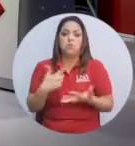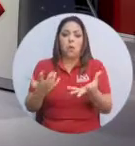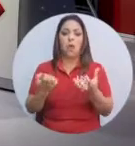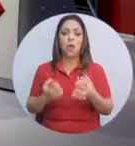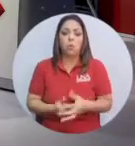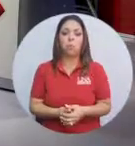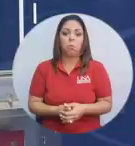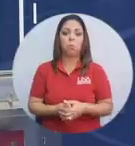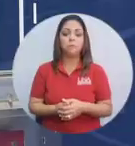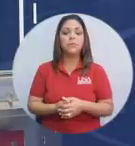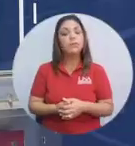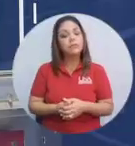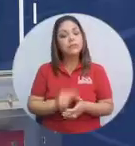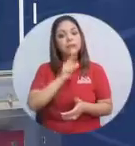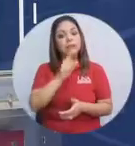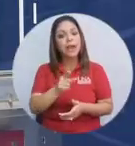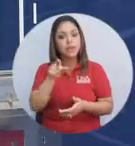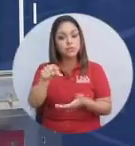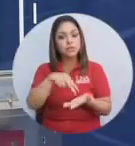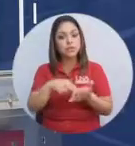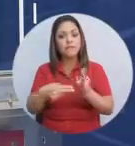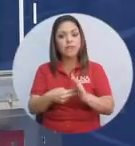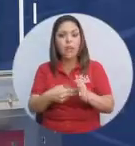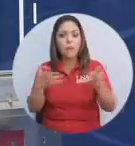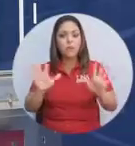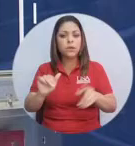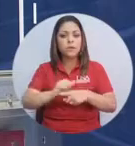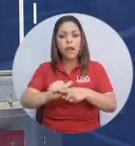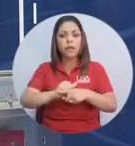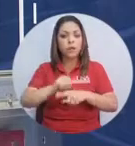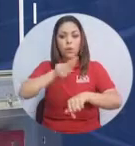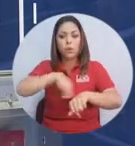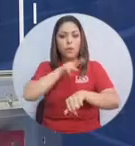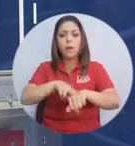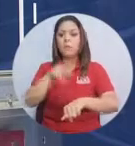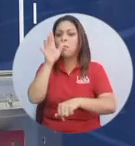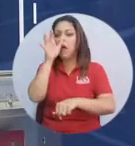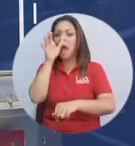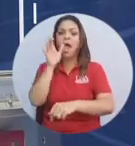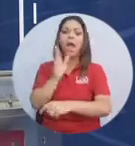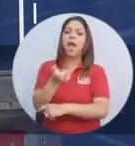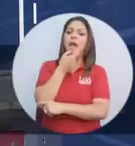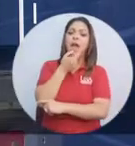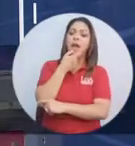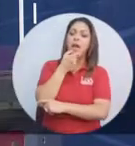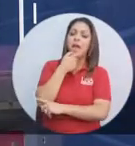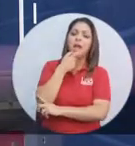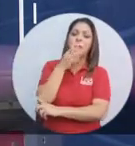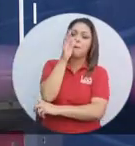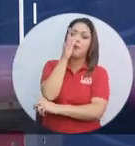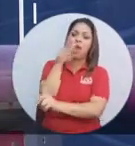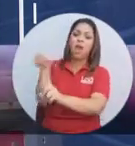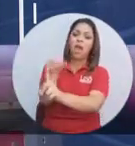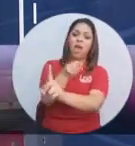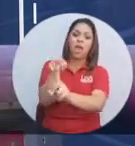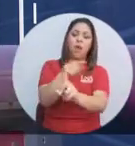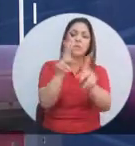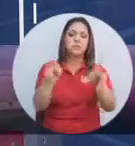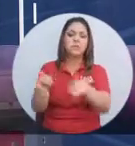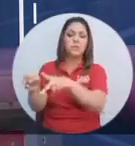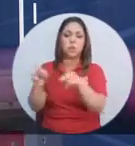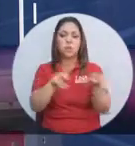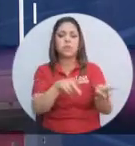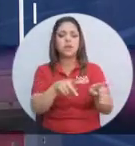la gana puede ser porque esto se ha convertido como en una práctica social común. Burlarse de las demás personas por mensajes de texto, por WhatsApp,